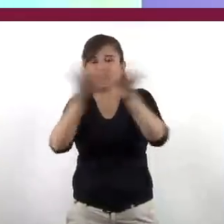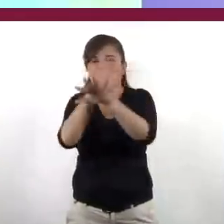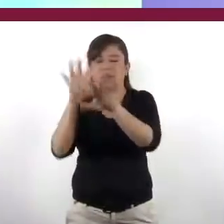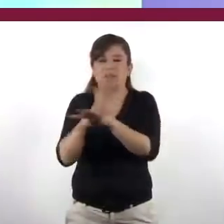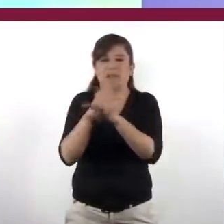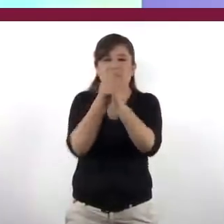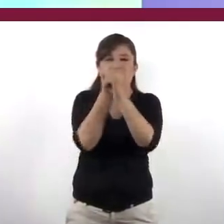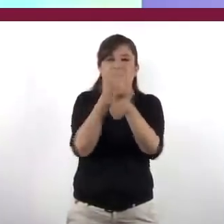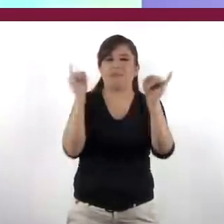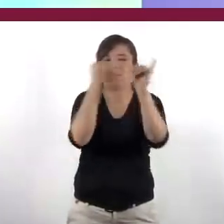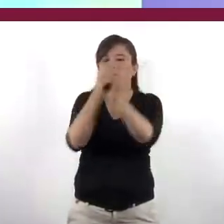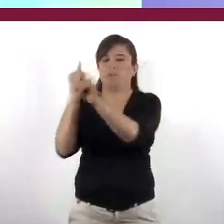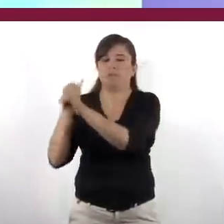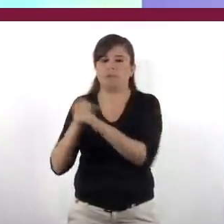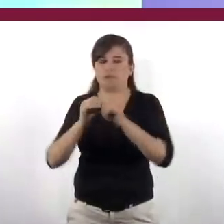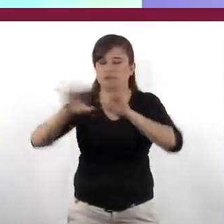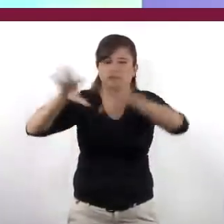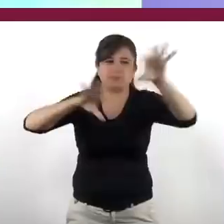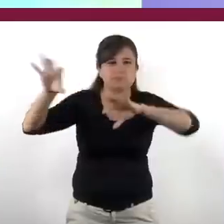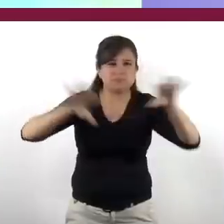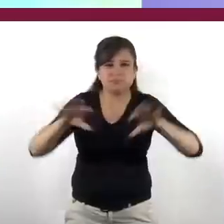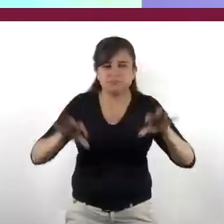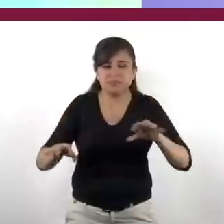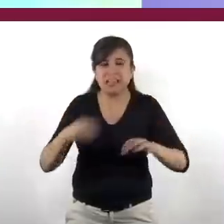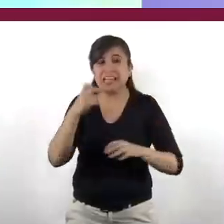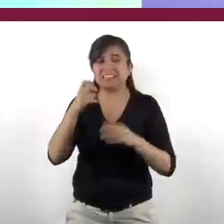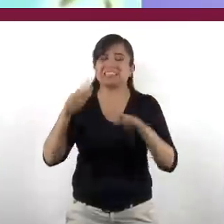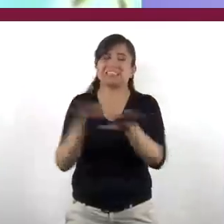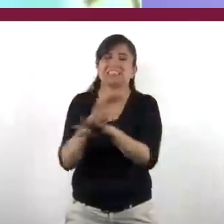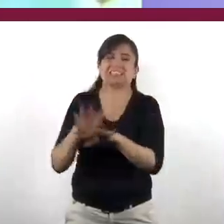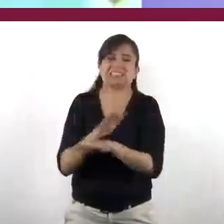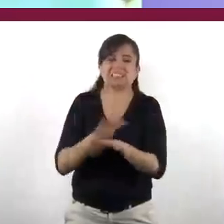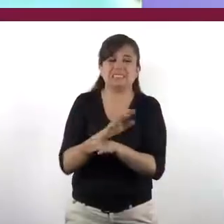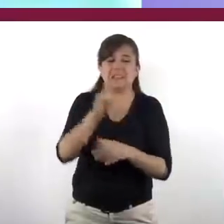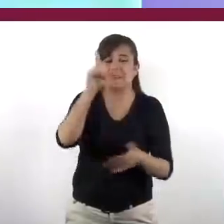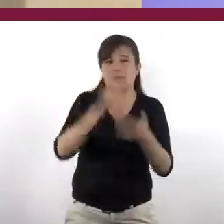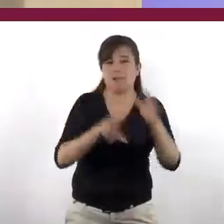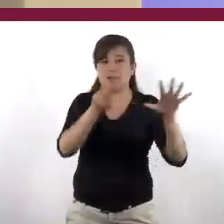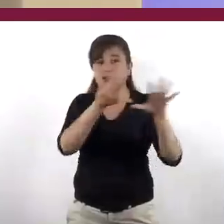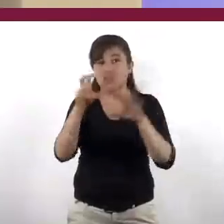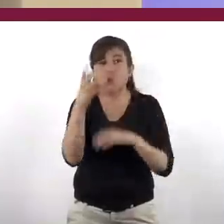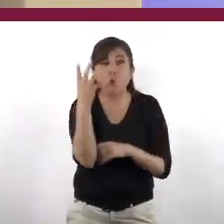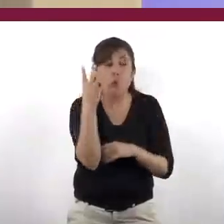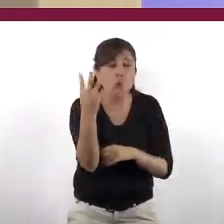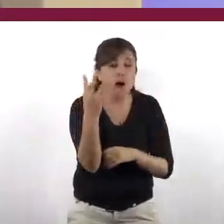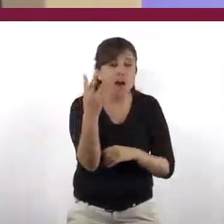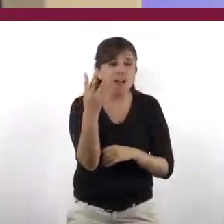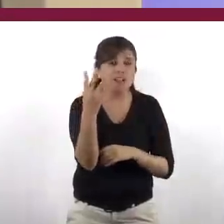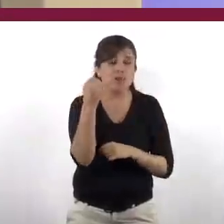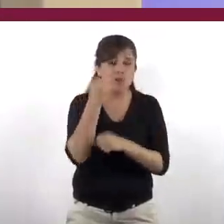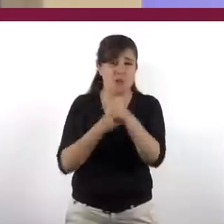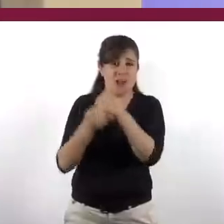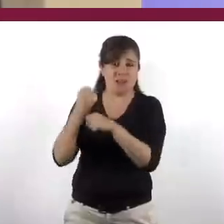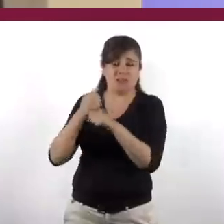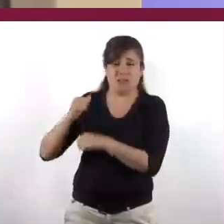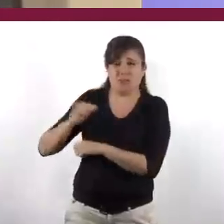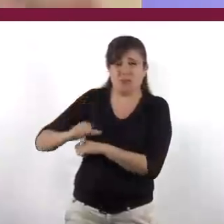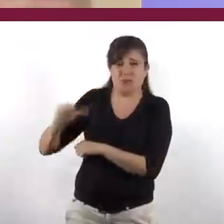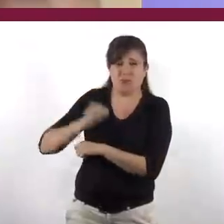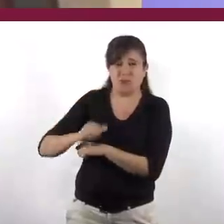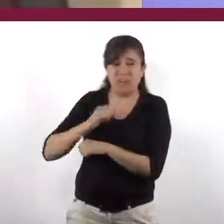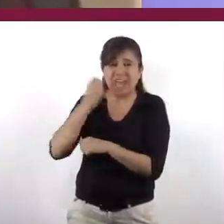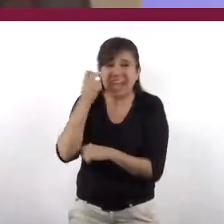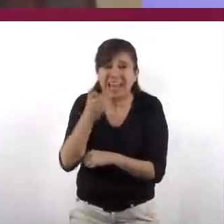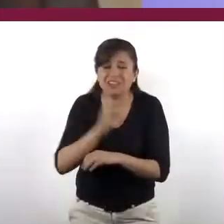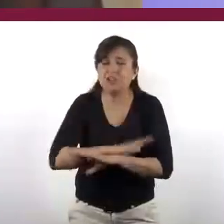de la independencia. Y finalmente, la consolidación de vales reales en 1804, que es, digamos, la gota